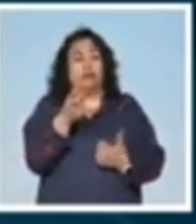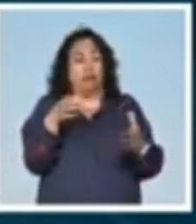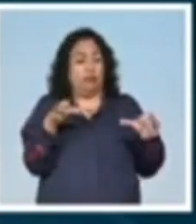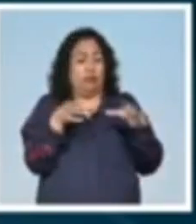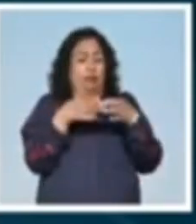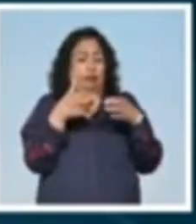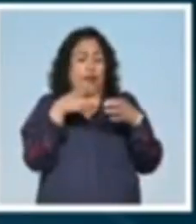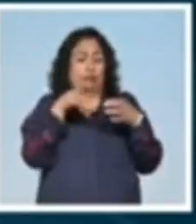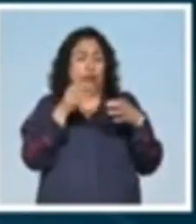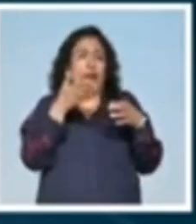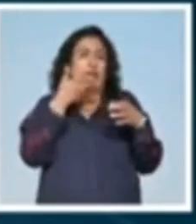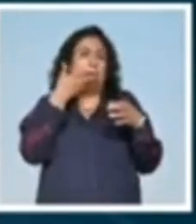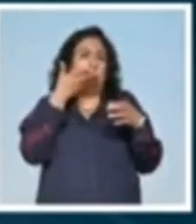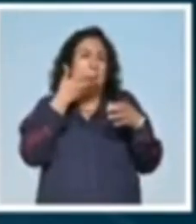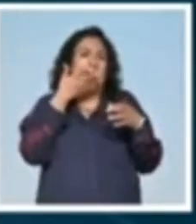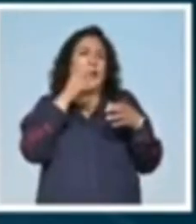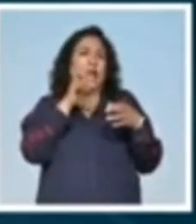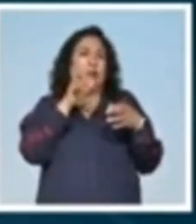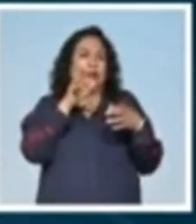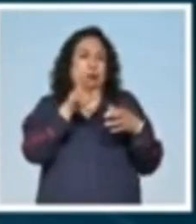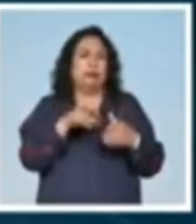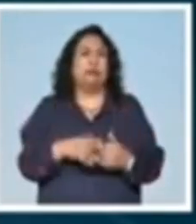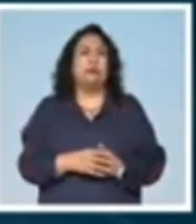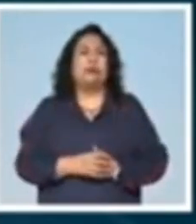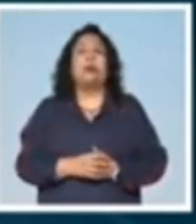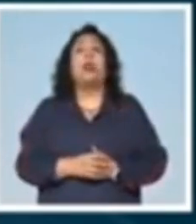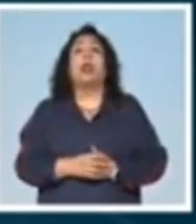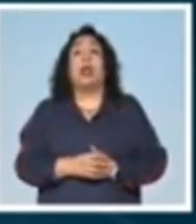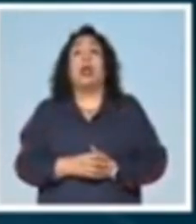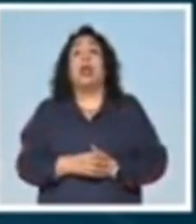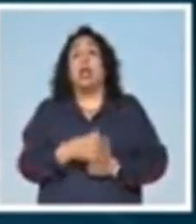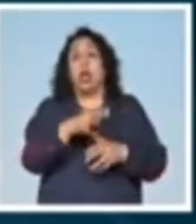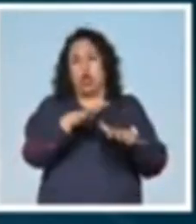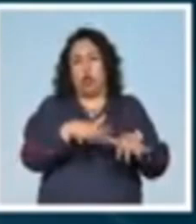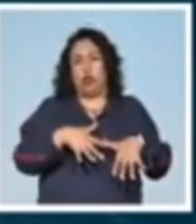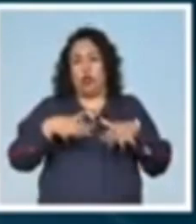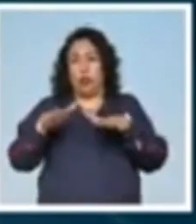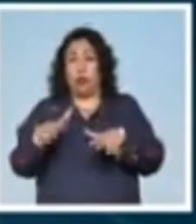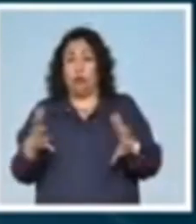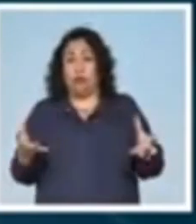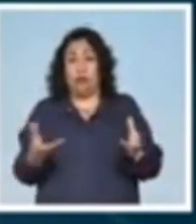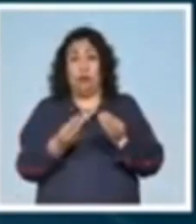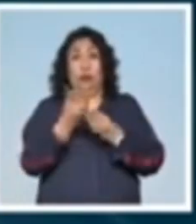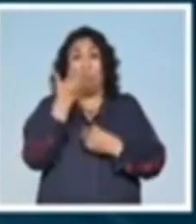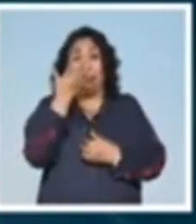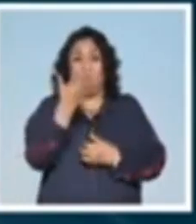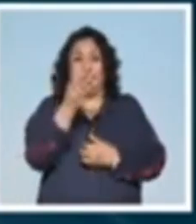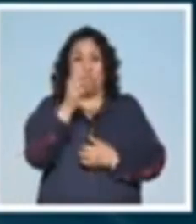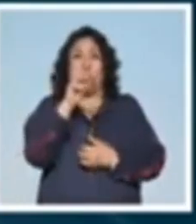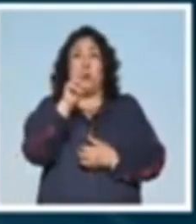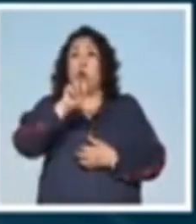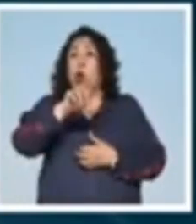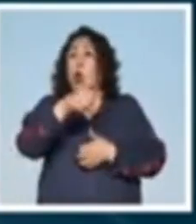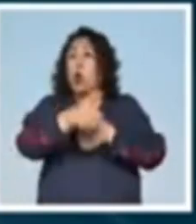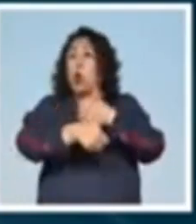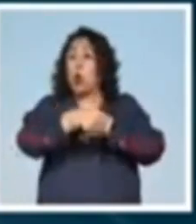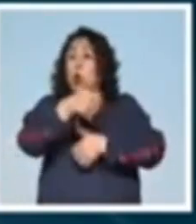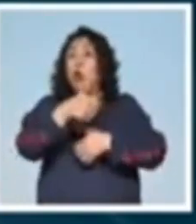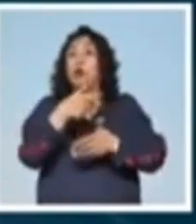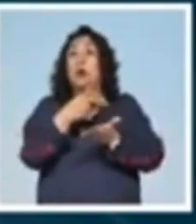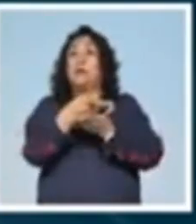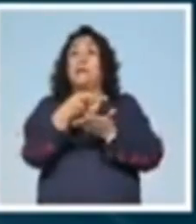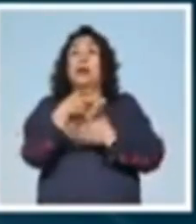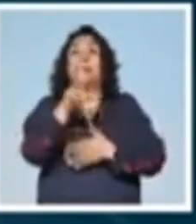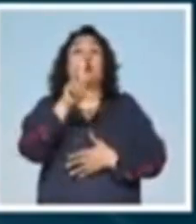géneros tradicionales, populares. Cada concierto reunirá 5 obras. Hasta el momento, el concurso ha premiado